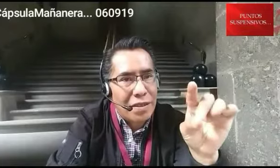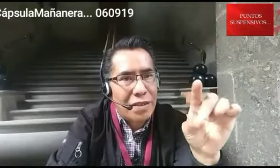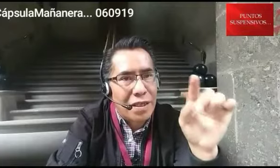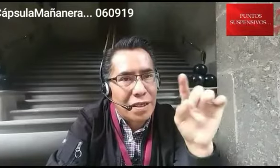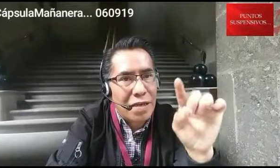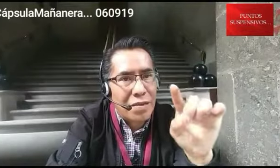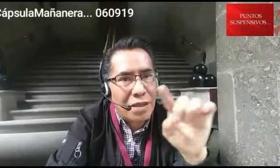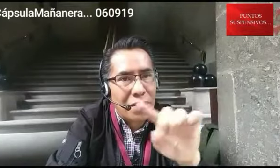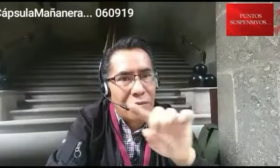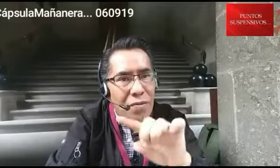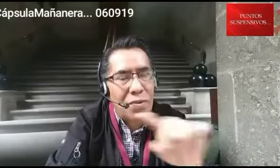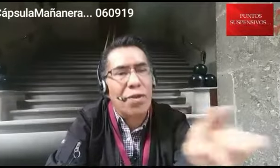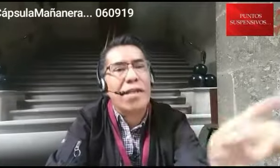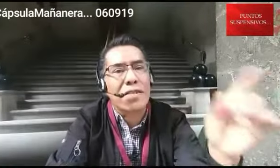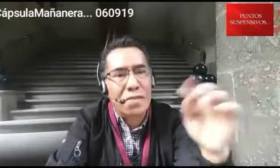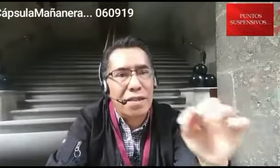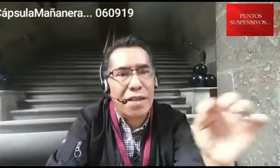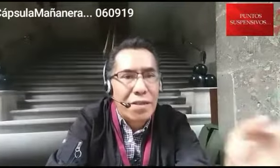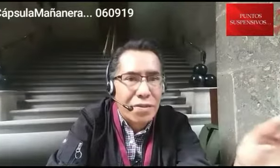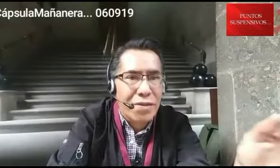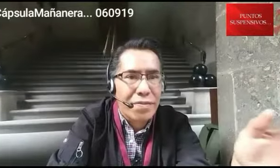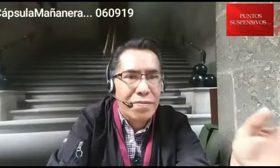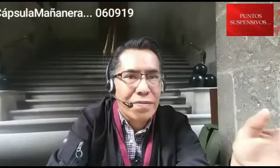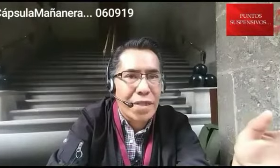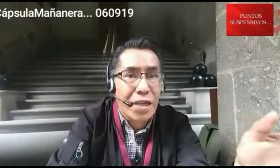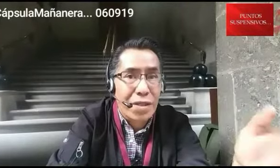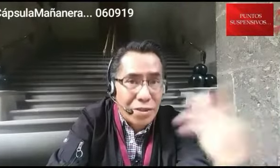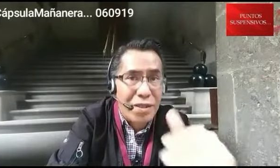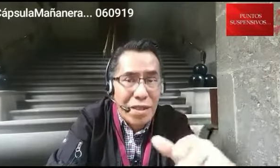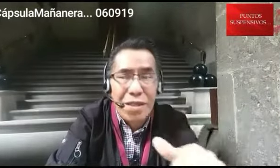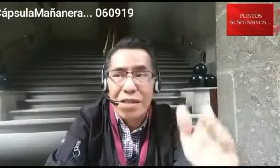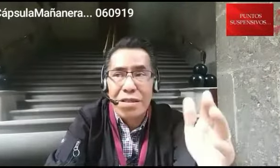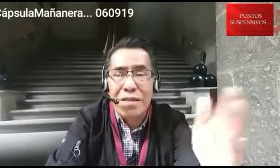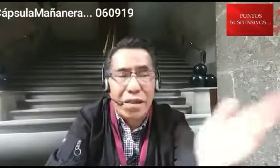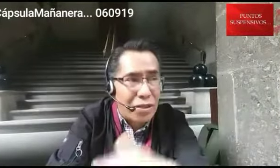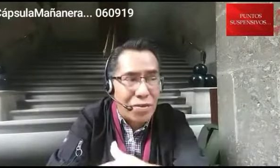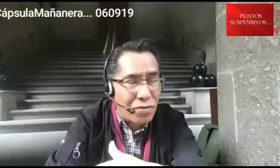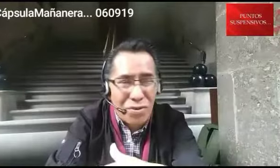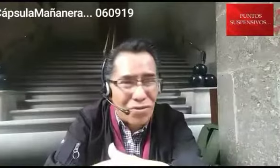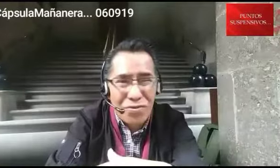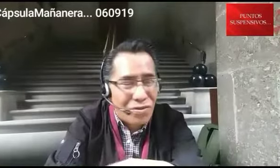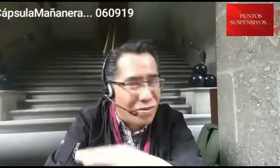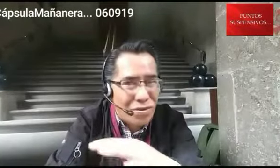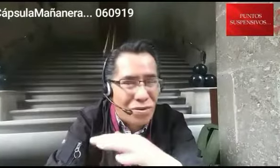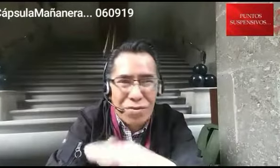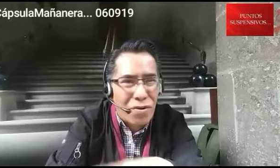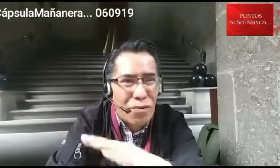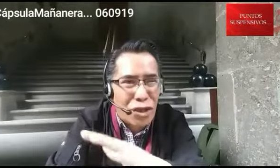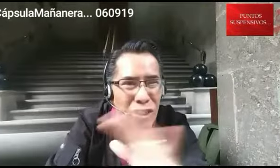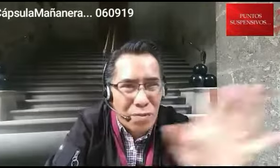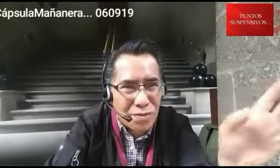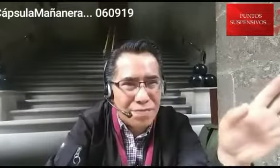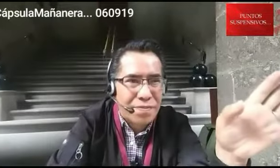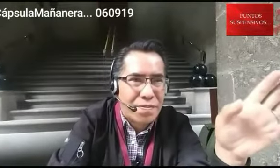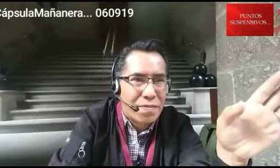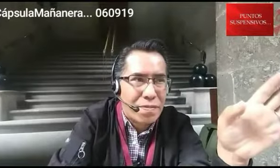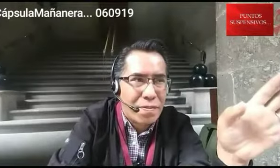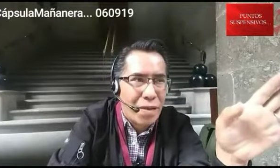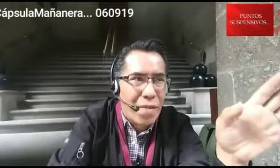comprobar si realmente hubo violación de derechos. Entonces, Ya lo redujo, lo redujo